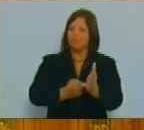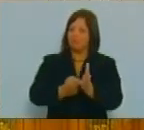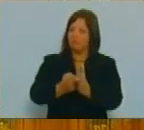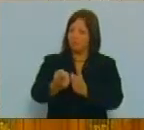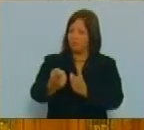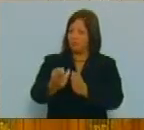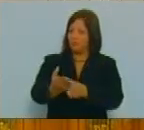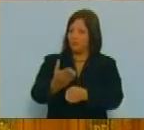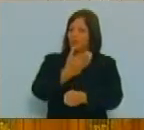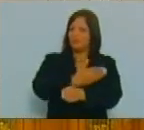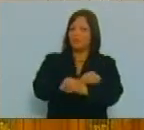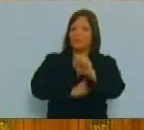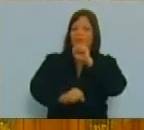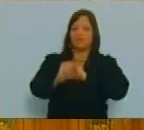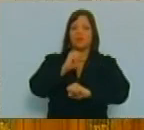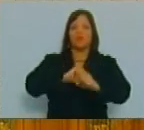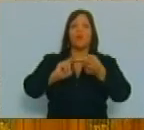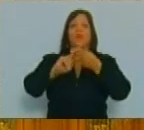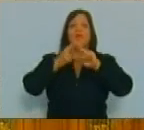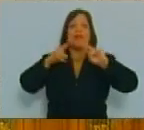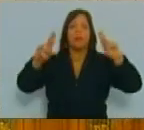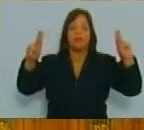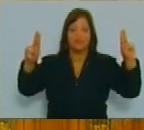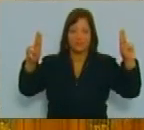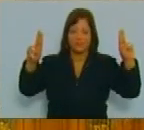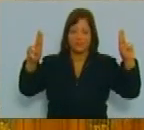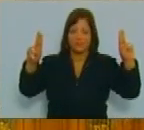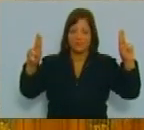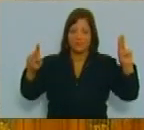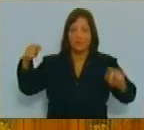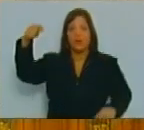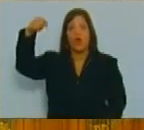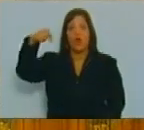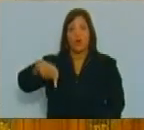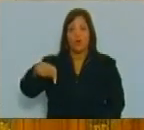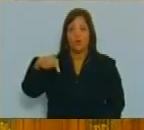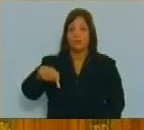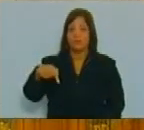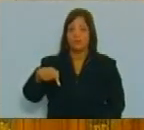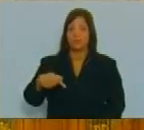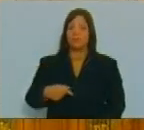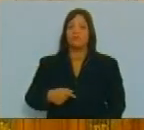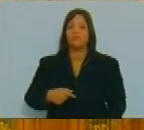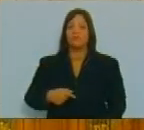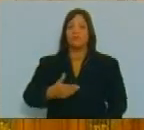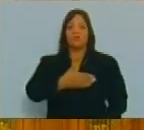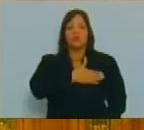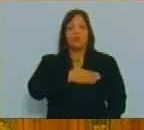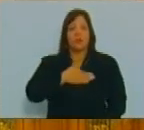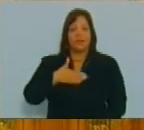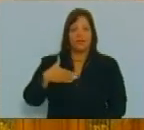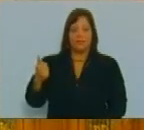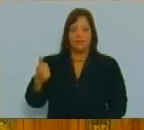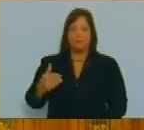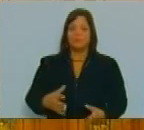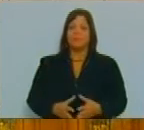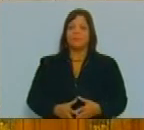en pro de la paz y hoy hemos querido